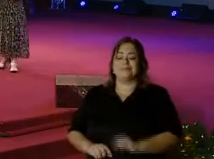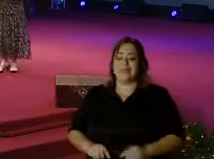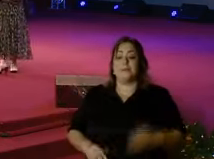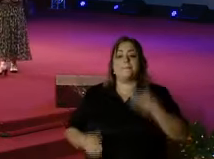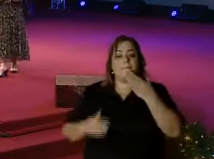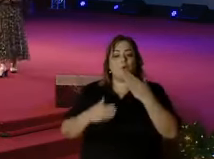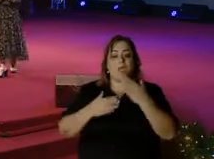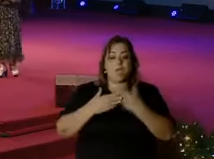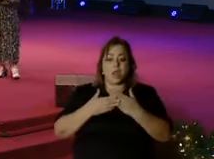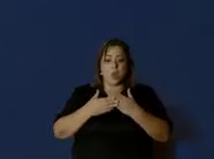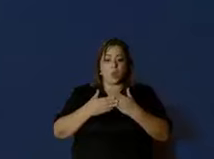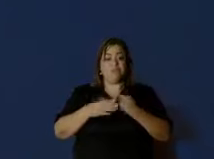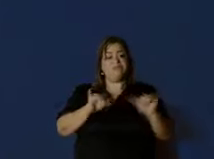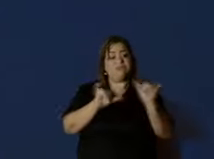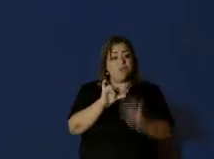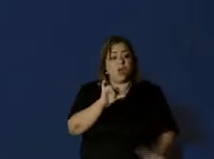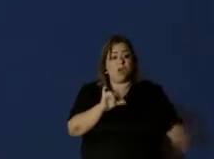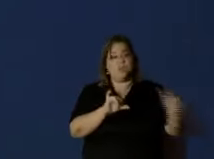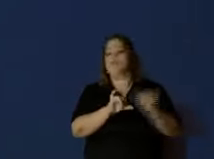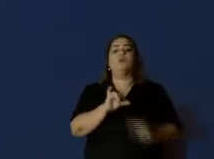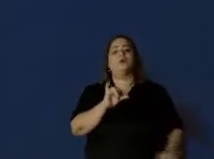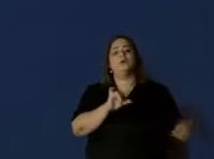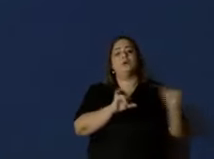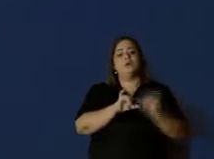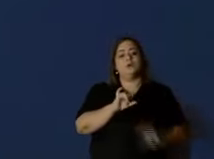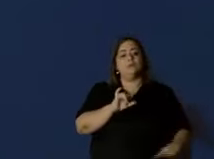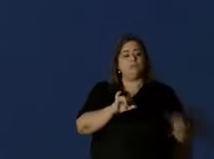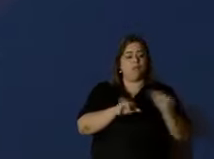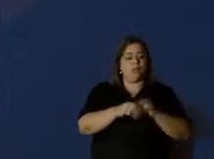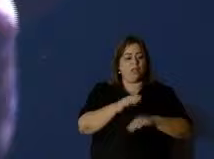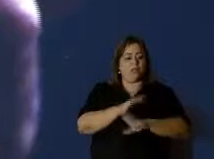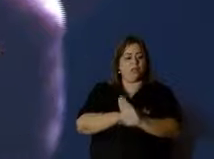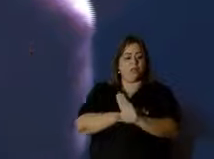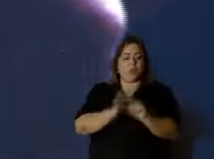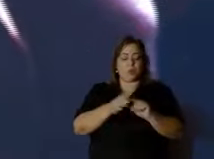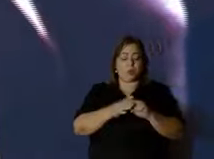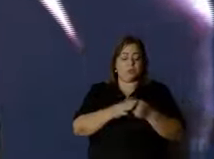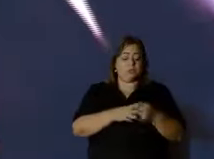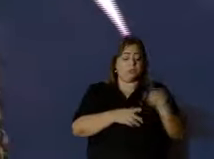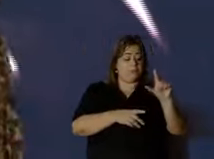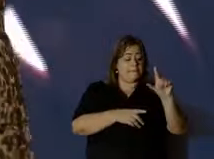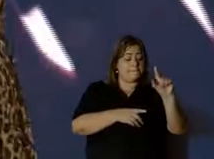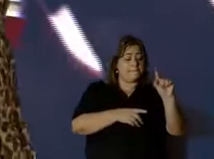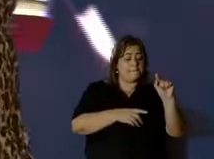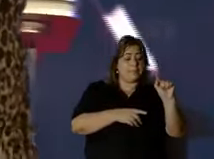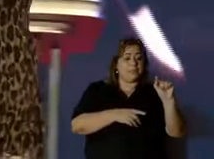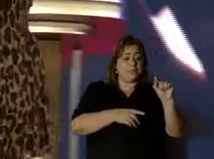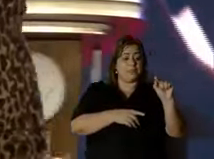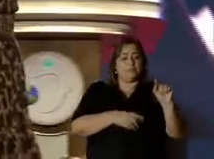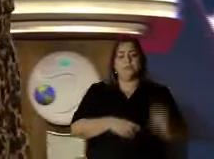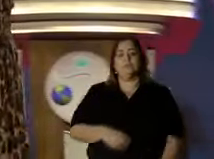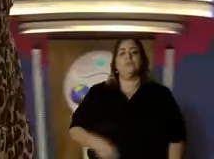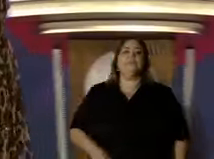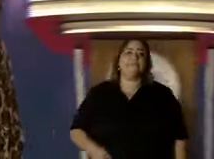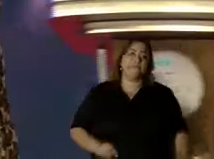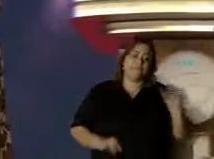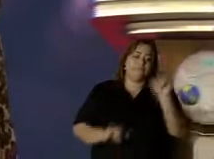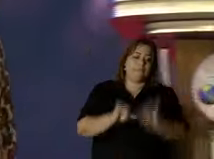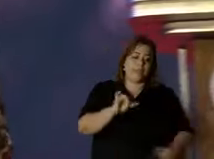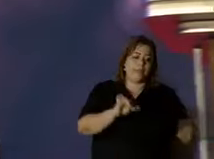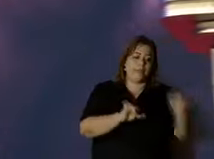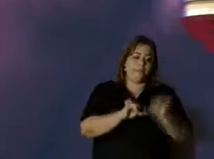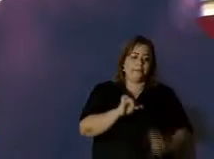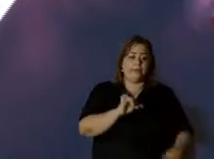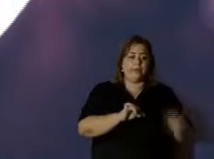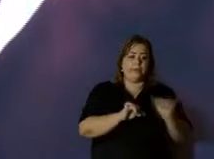vas a seguir con lo mismo? ¿Entras al 2021 con mismos achaques? ¿Con las mismas dolamas? ¿Con el mismo discurso?